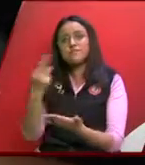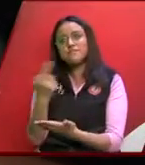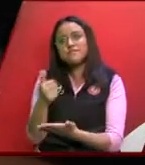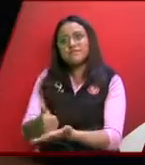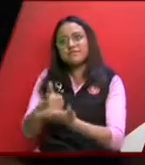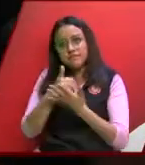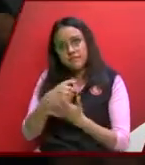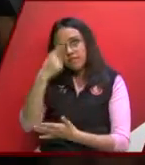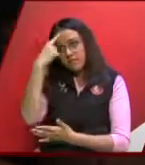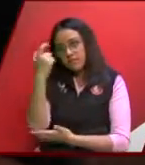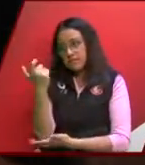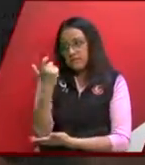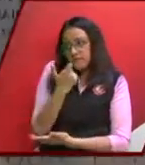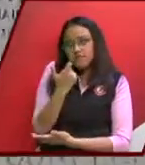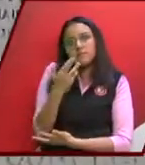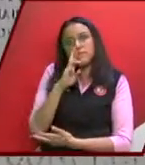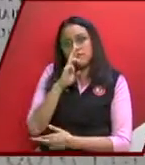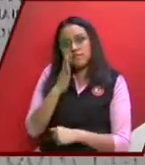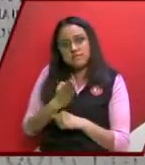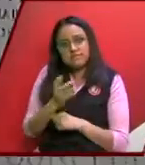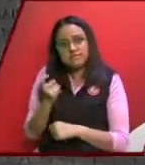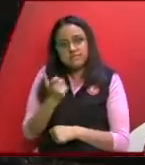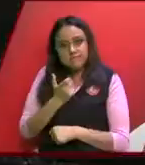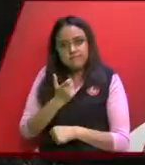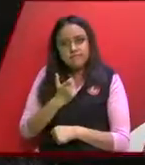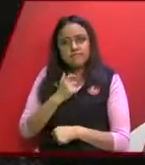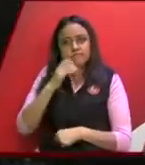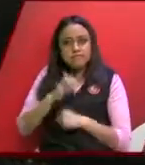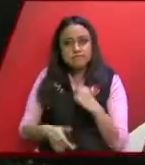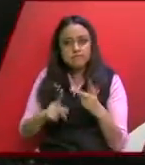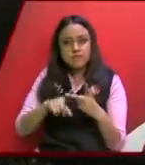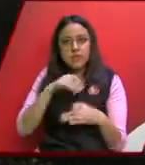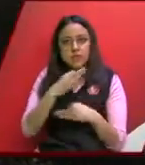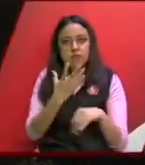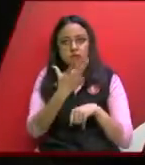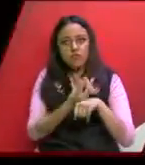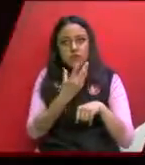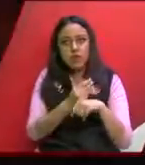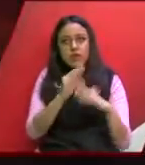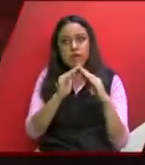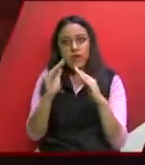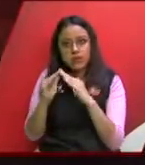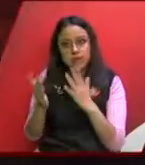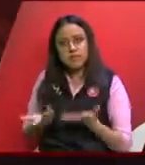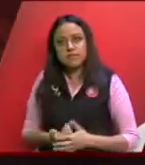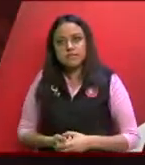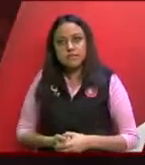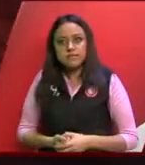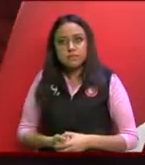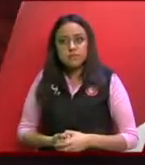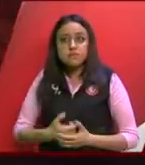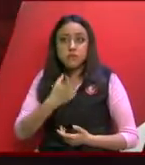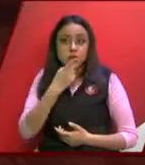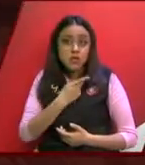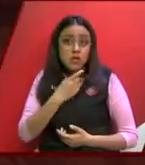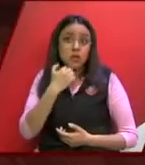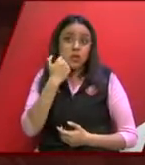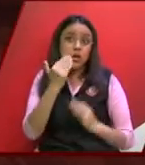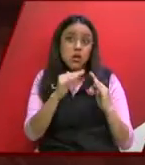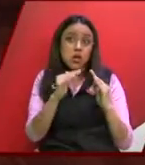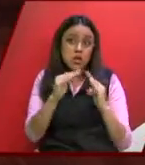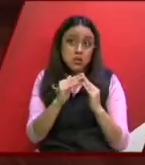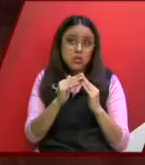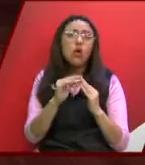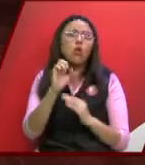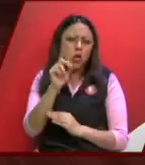para que les paguen lo que les corresponde, la liquidación y las reparaciones de la casa. Pues si ellos reclaman la casa, pues que